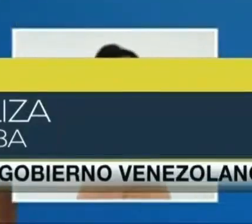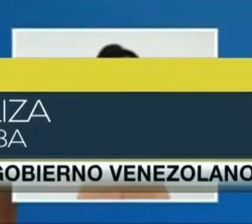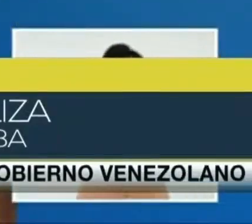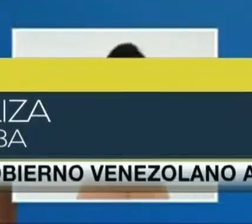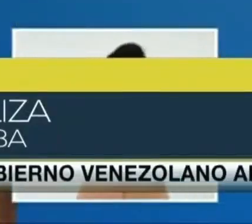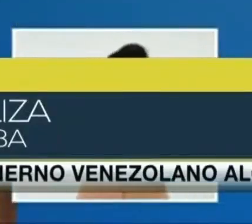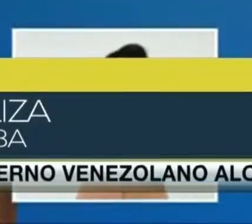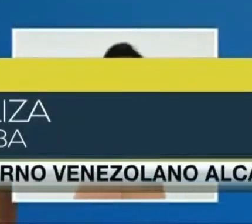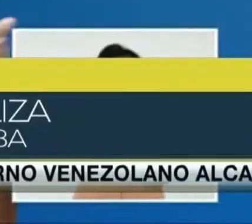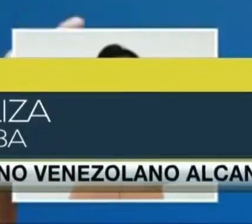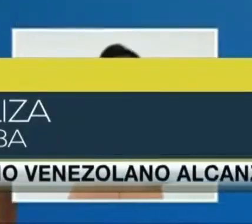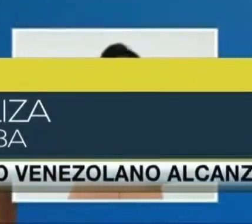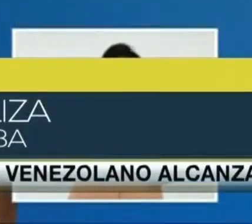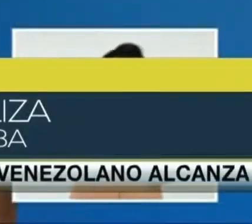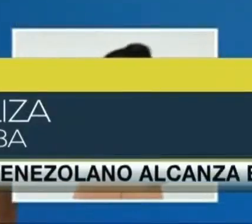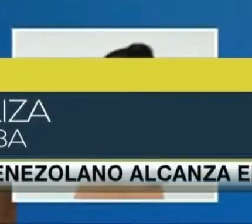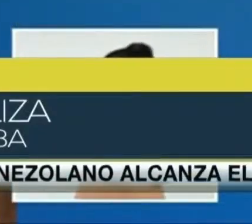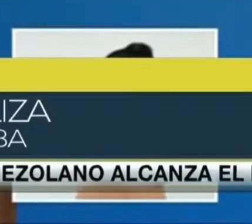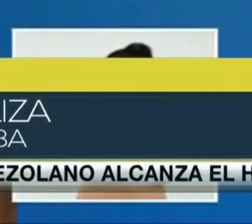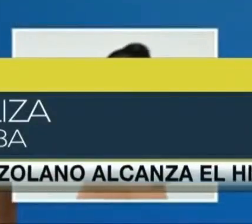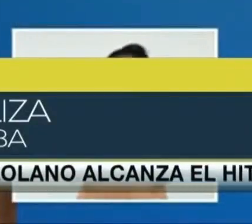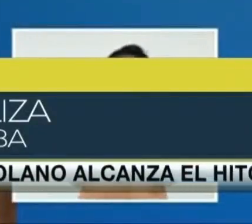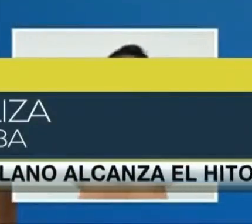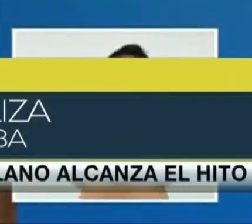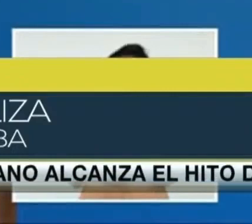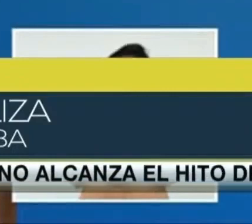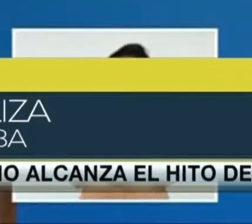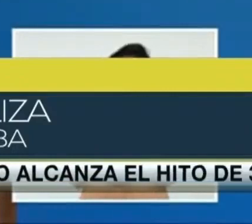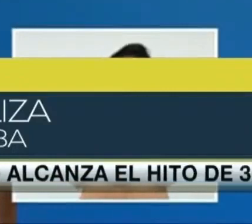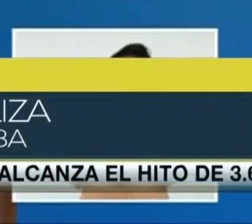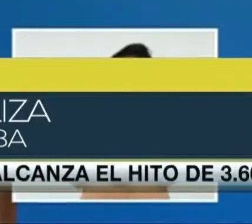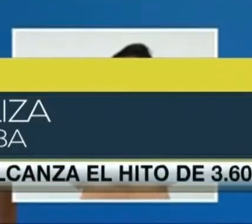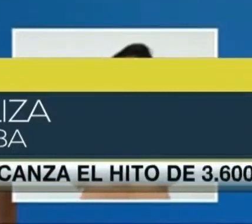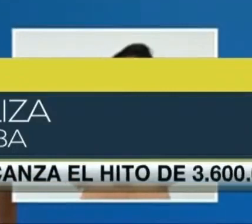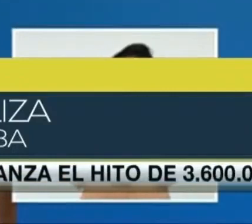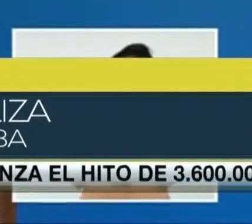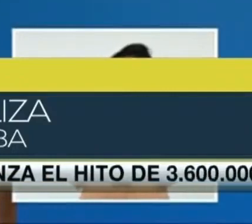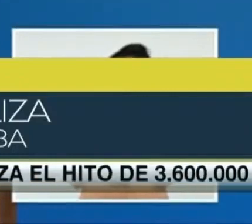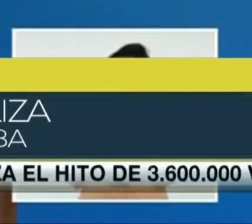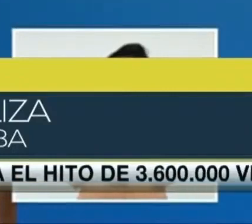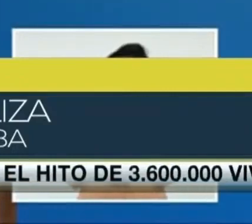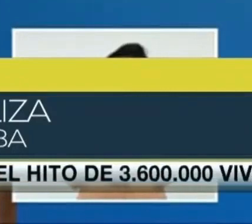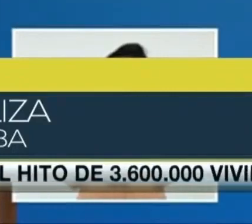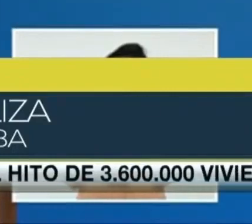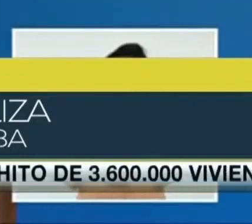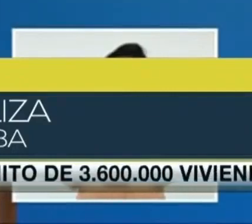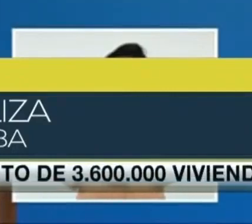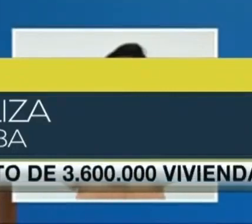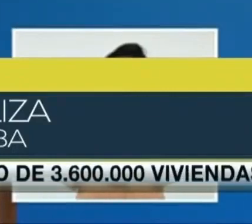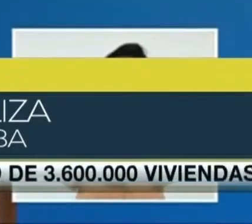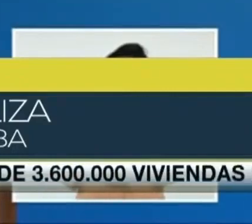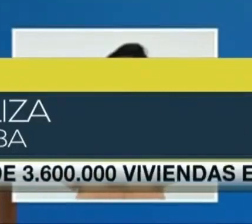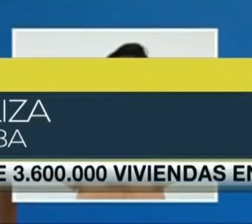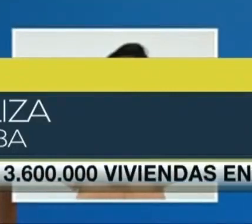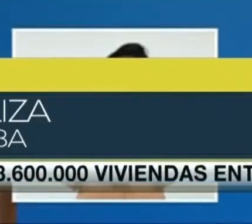cubana que concurren en estas situaciones, que trabaja de una manera